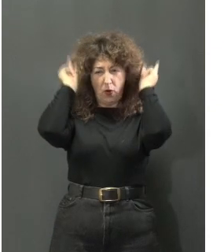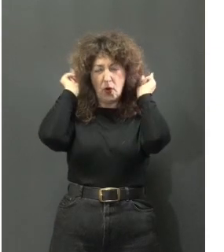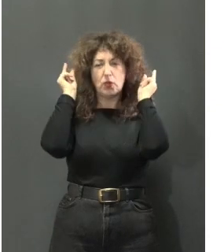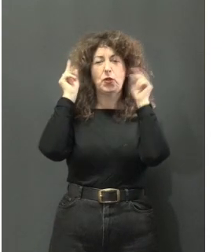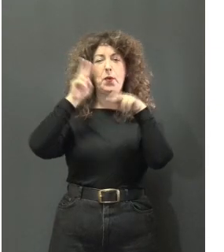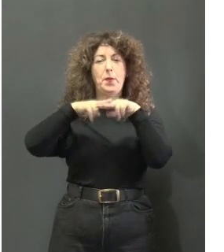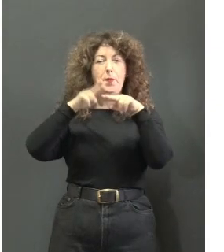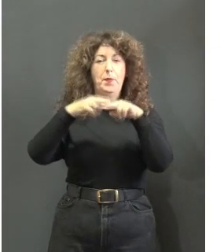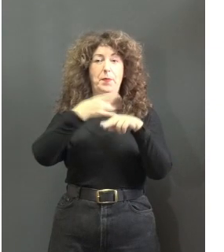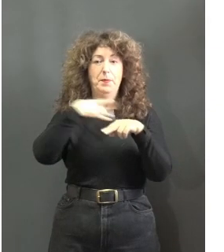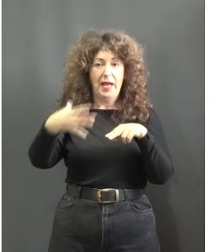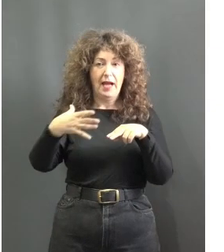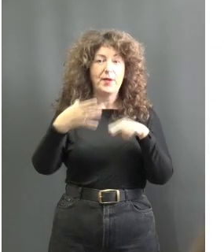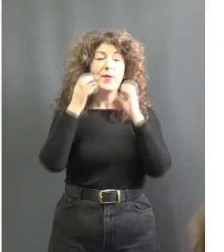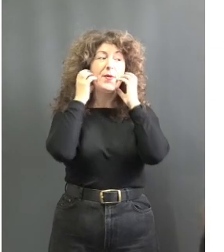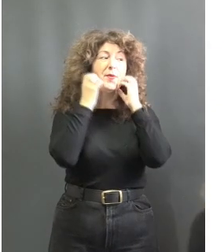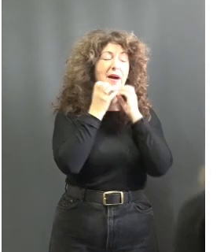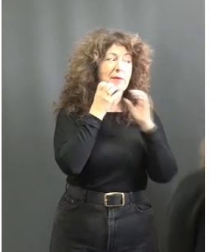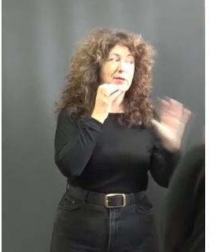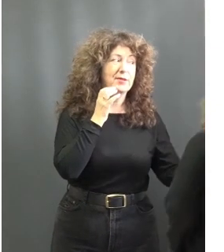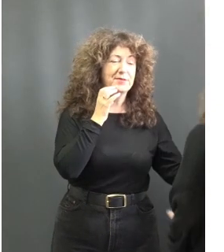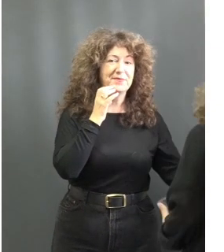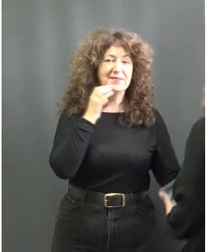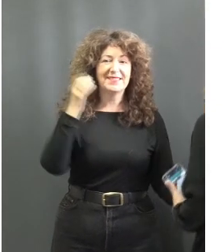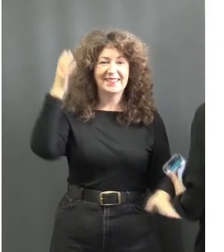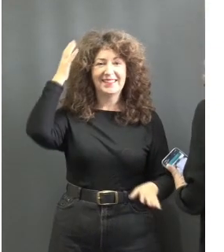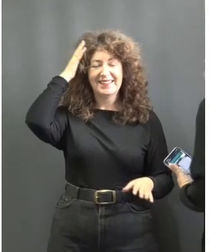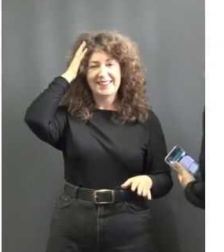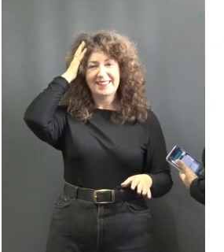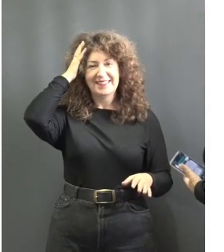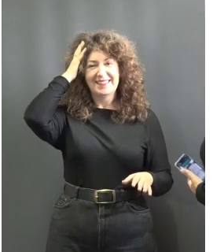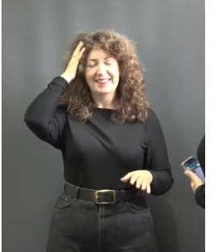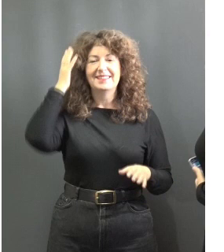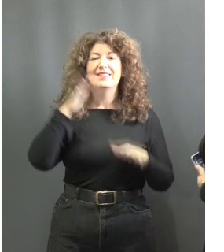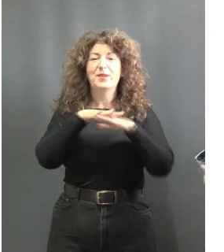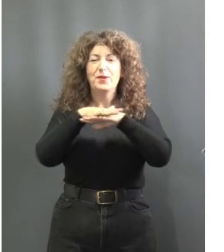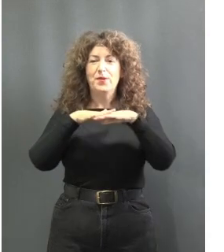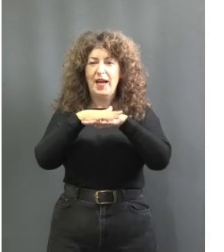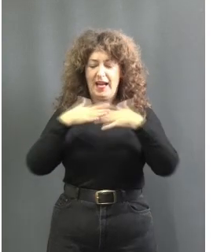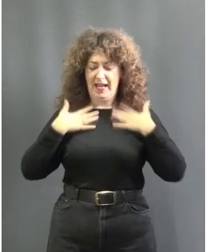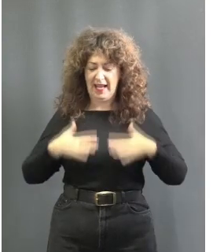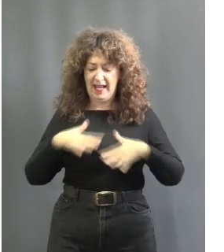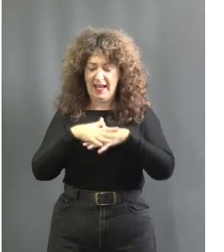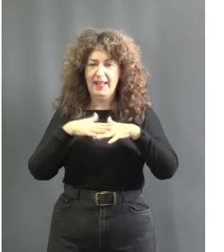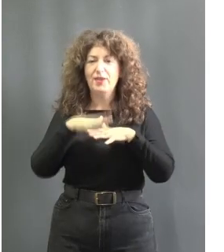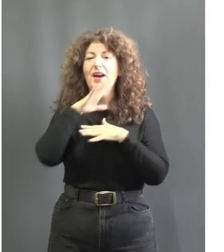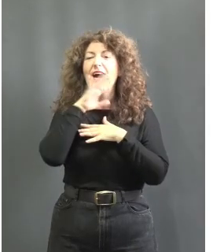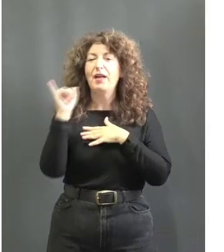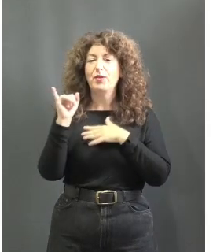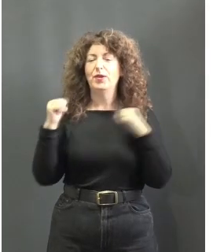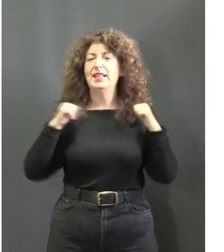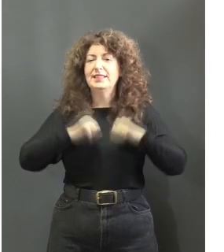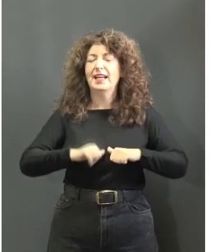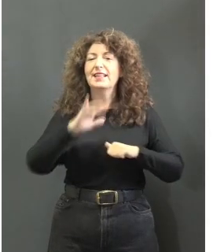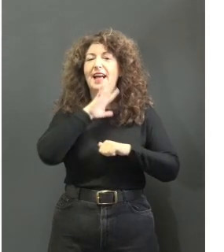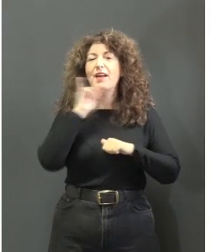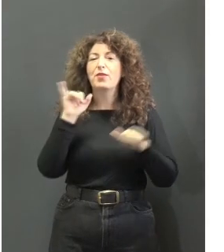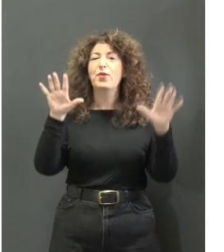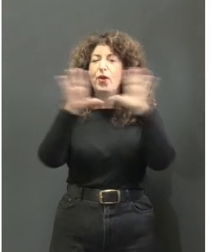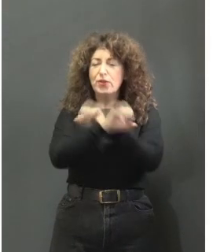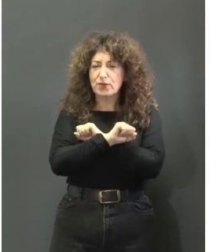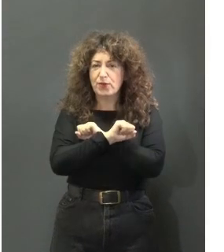barba, con camisa de cuadros azules y chaqueta azul oscuro. Delante de todas